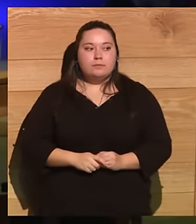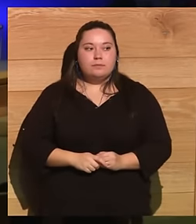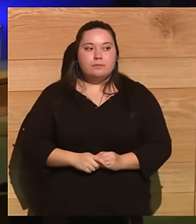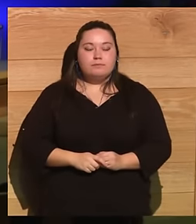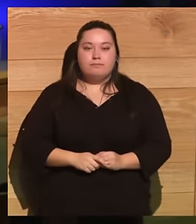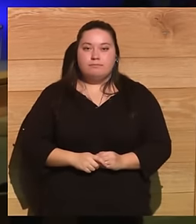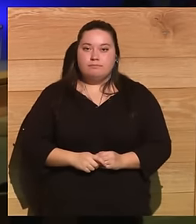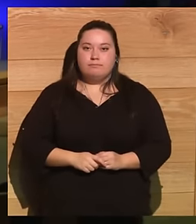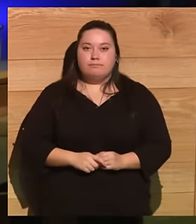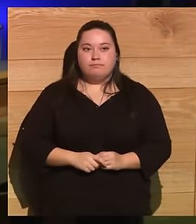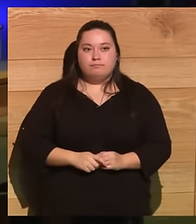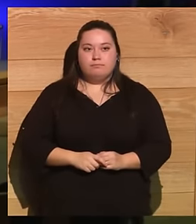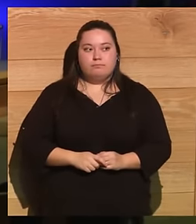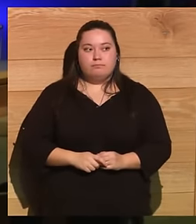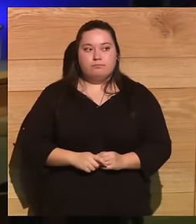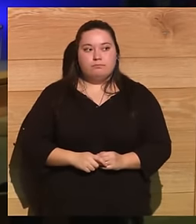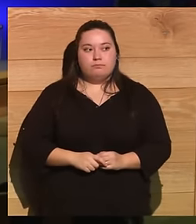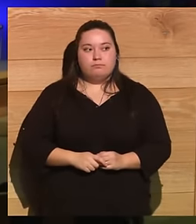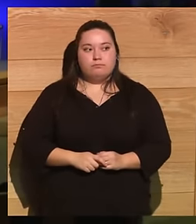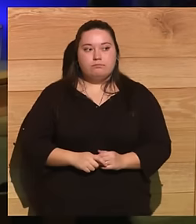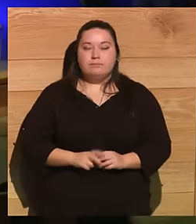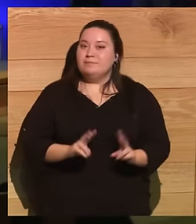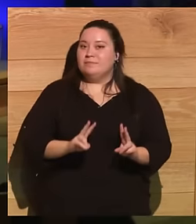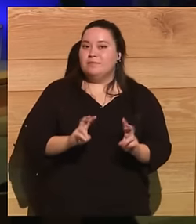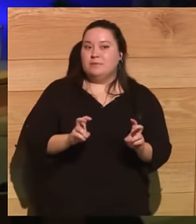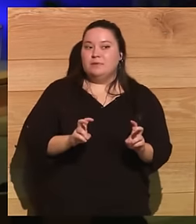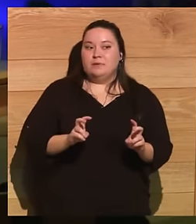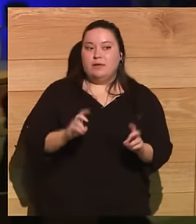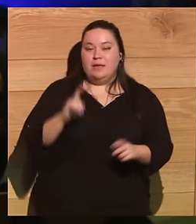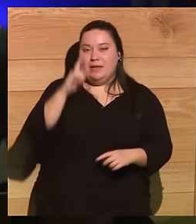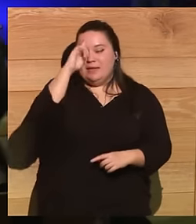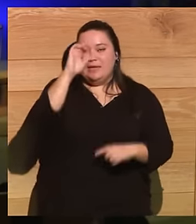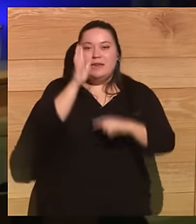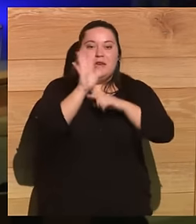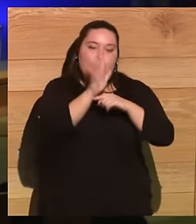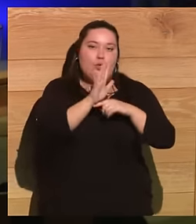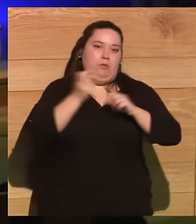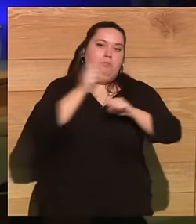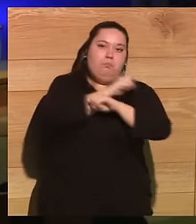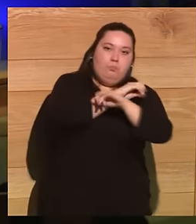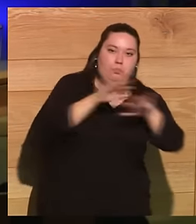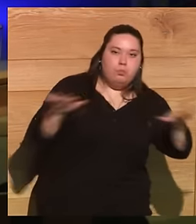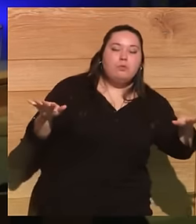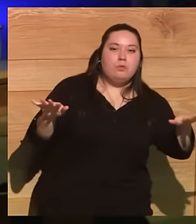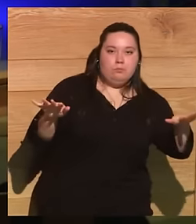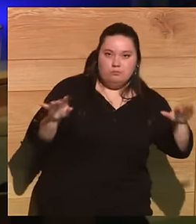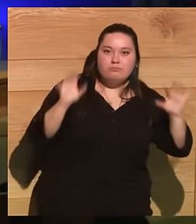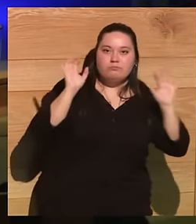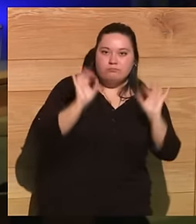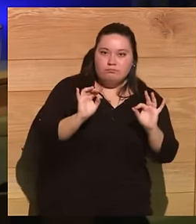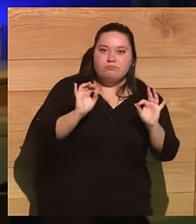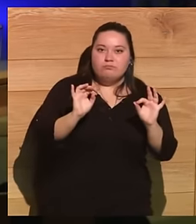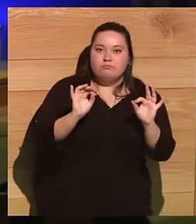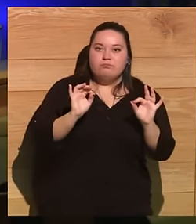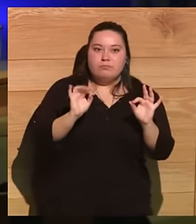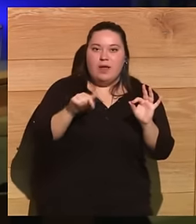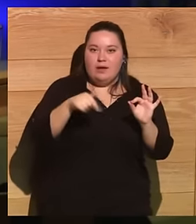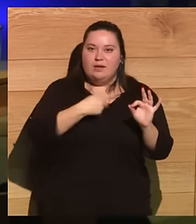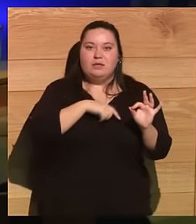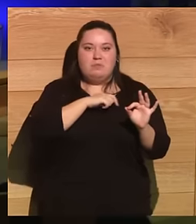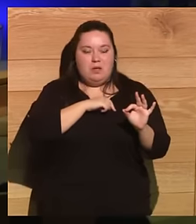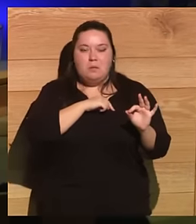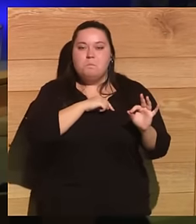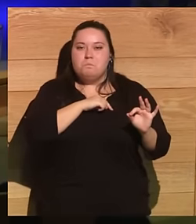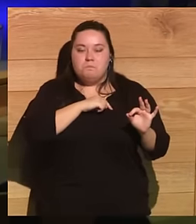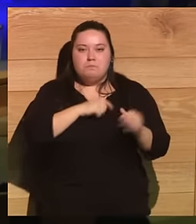fondo, empezar a difundir la neurociencia como tiene que ser también aquí en